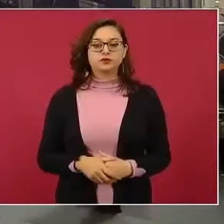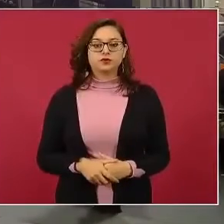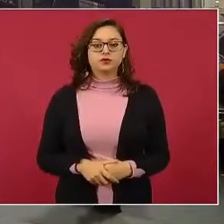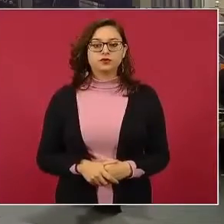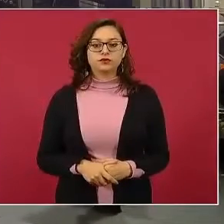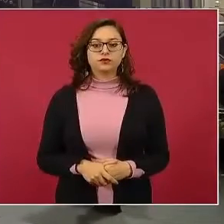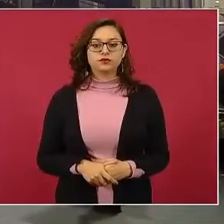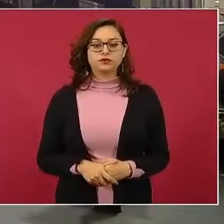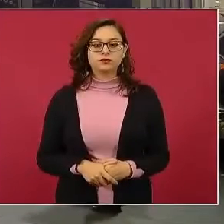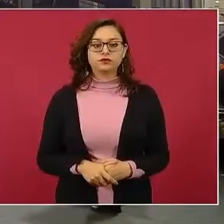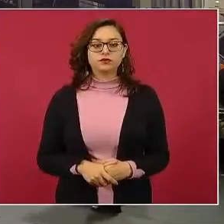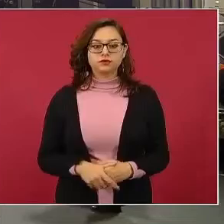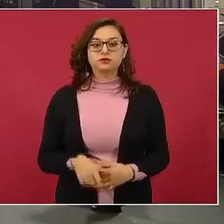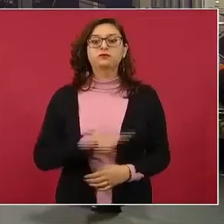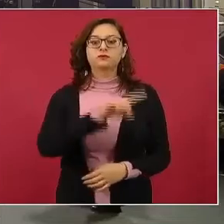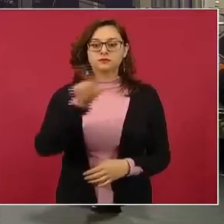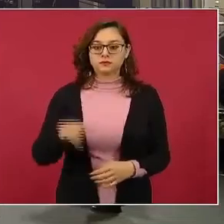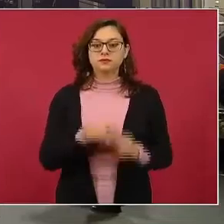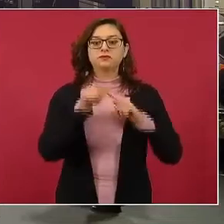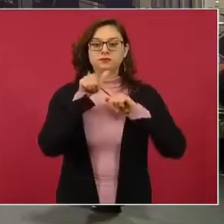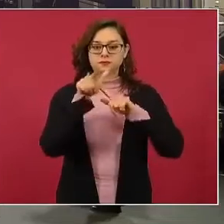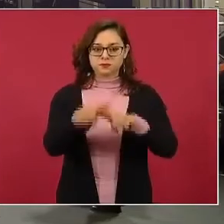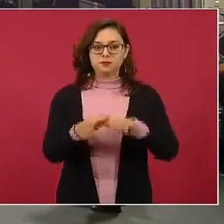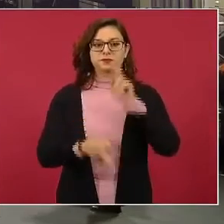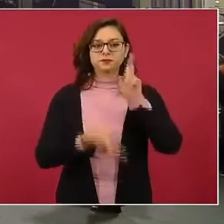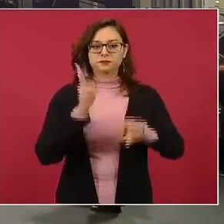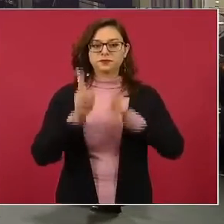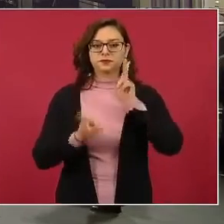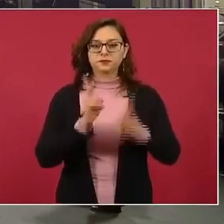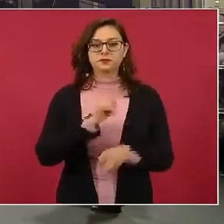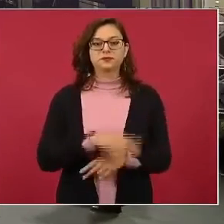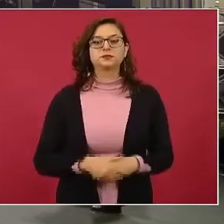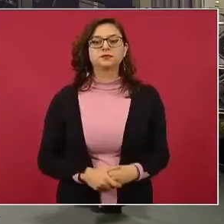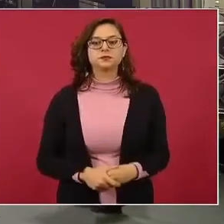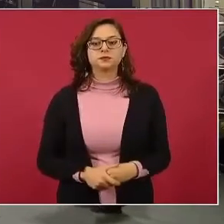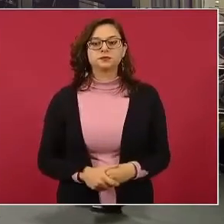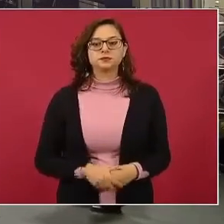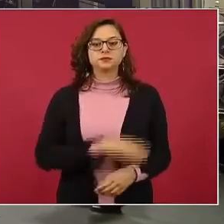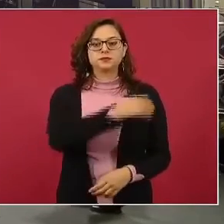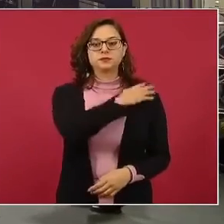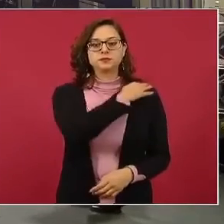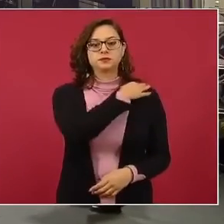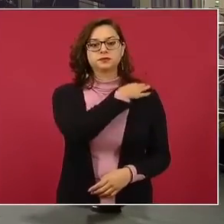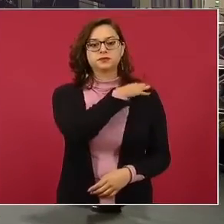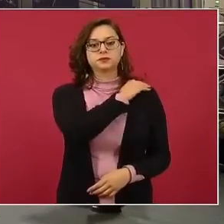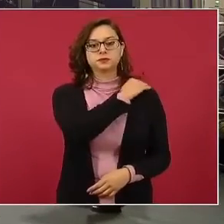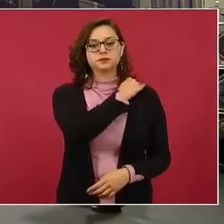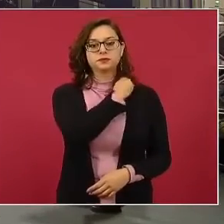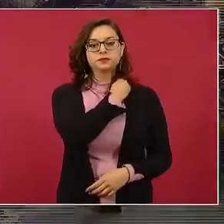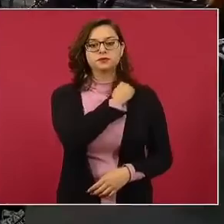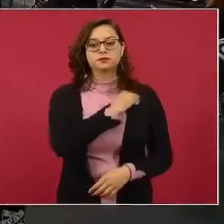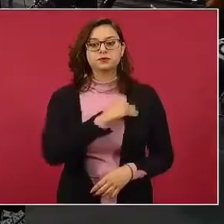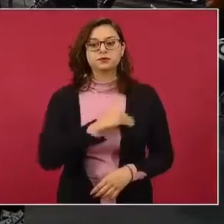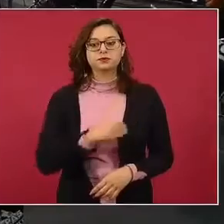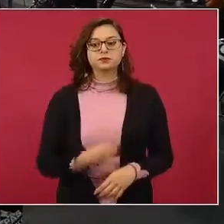Va a seguir hablando de eso. El martes. El lunes o el martes.